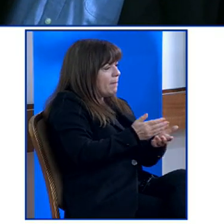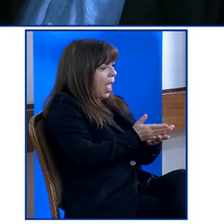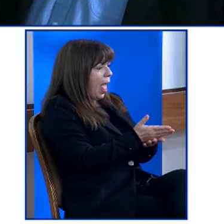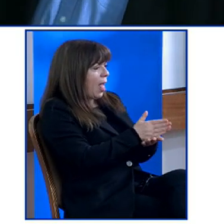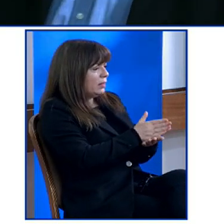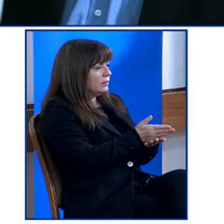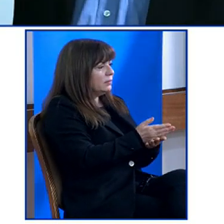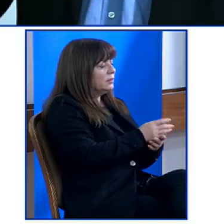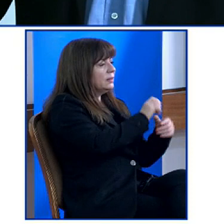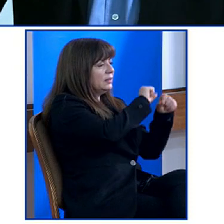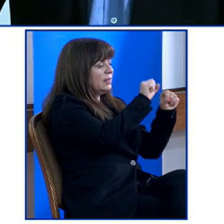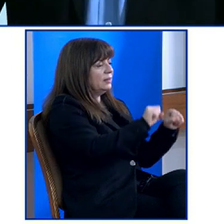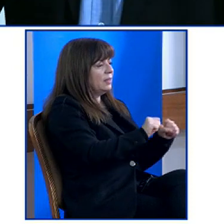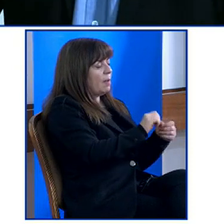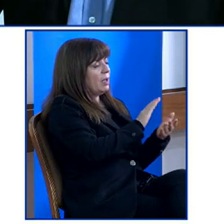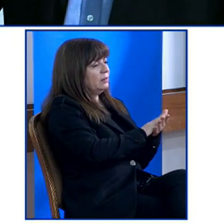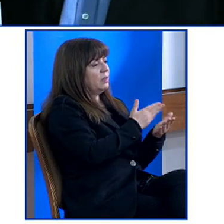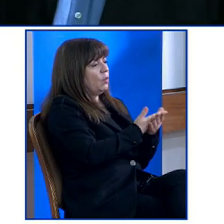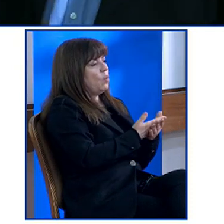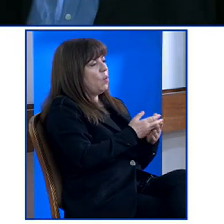también las condiciones sociales.